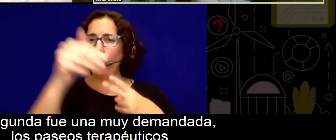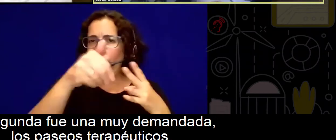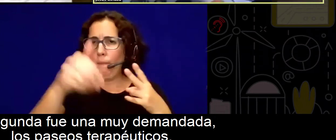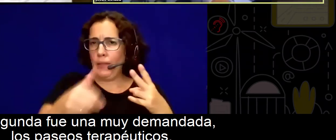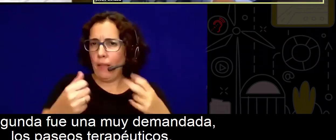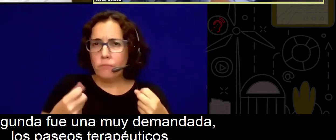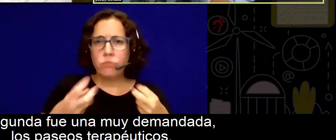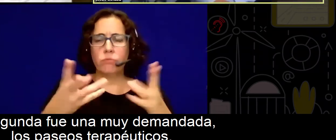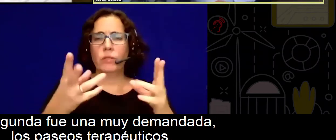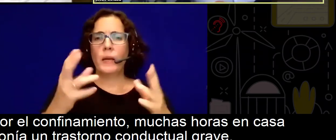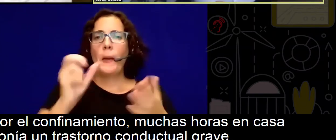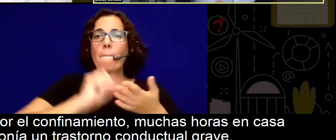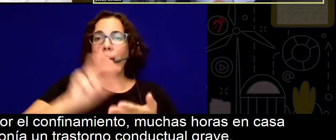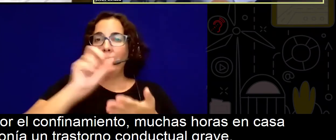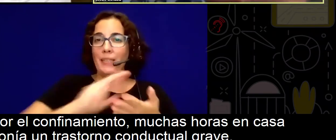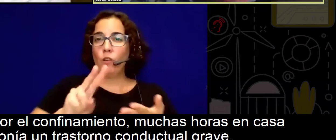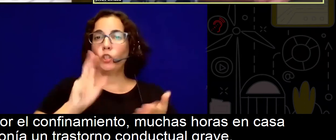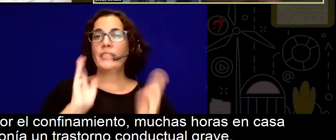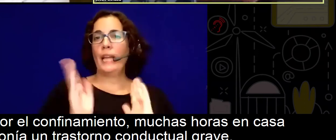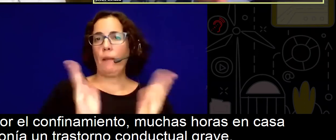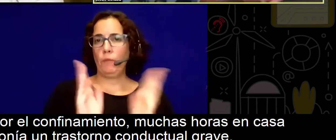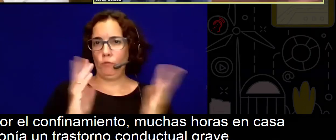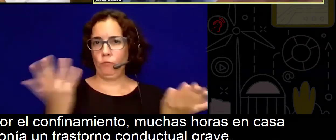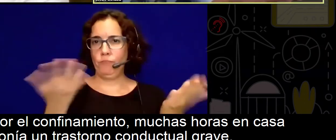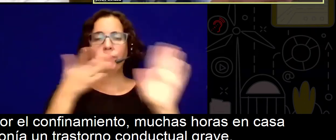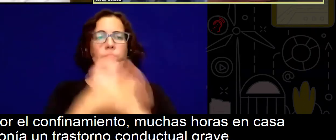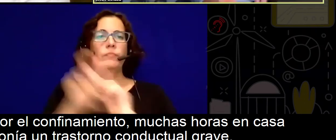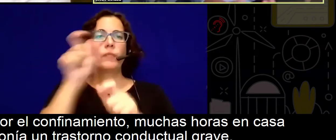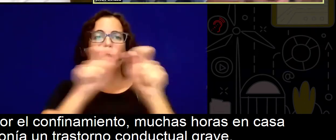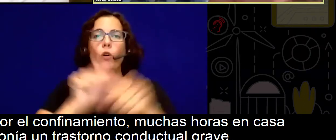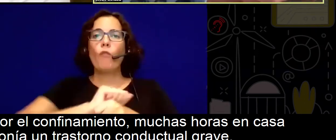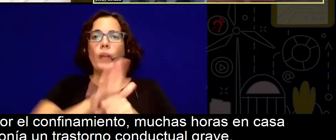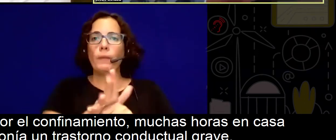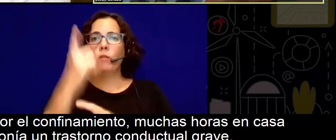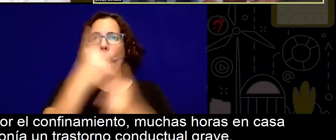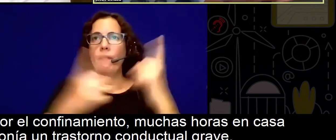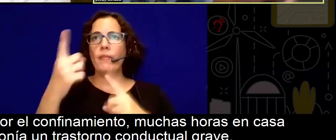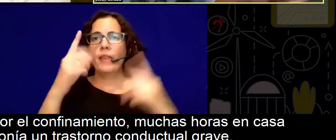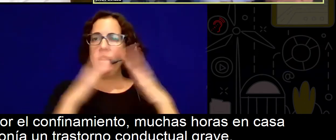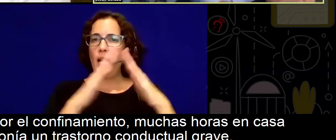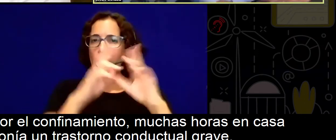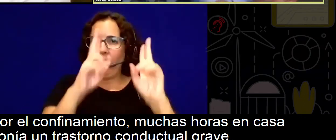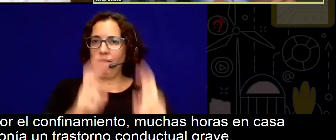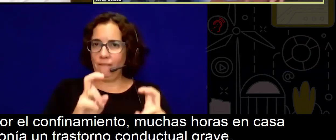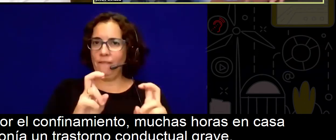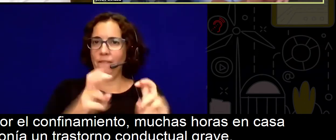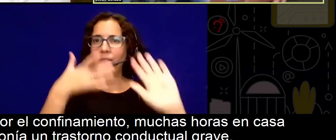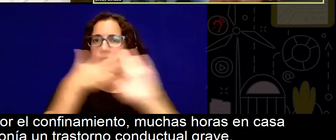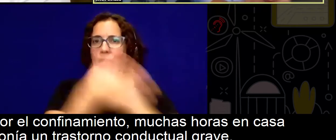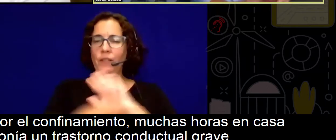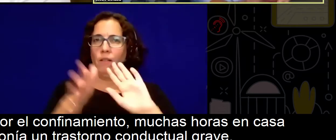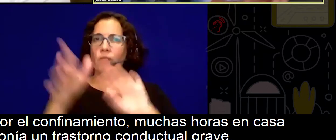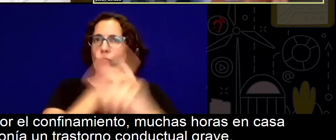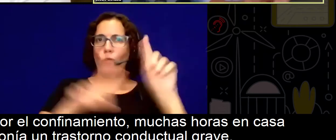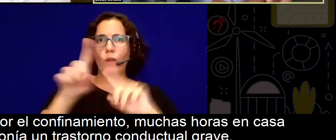paseos terapéuticos, personas que, por el confinamiento, muchas horas en su casa, se les suponía un trastorno